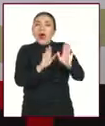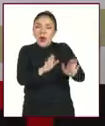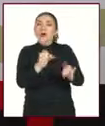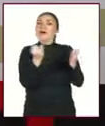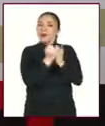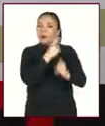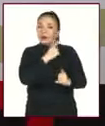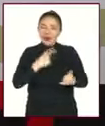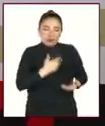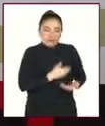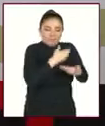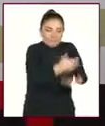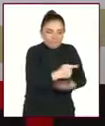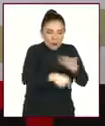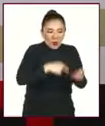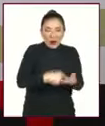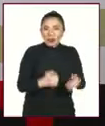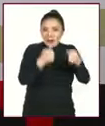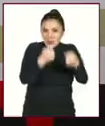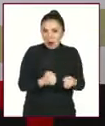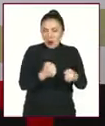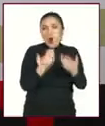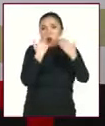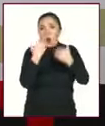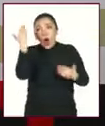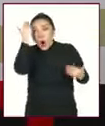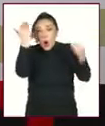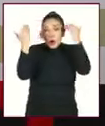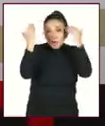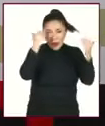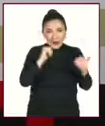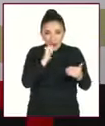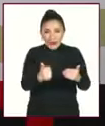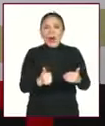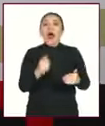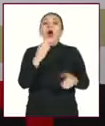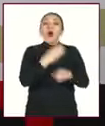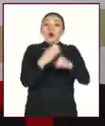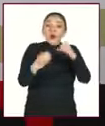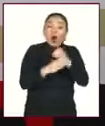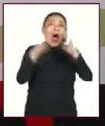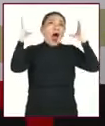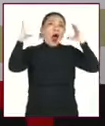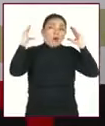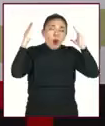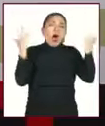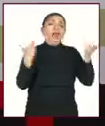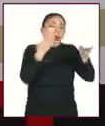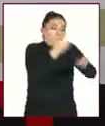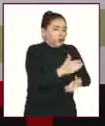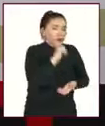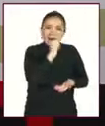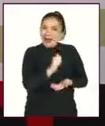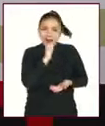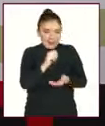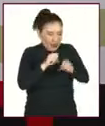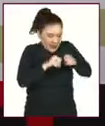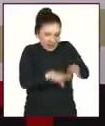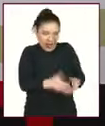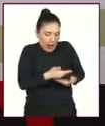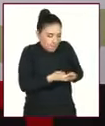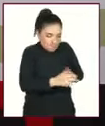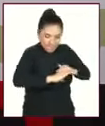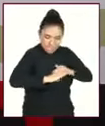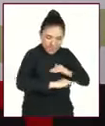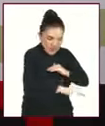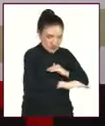una zona segura, que no se esté golpeando, no ponerles nada obviamente una almohada, una mochila, nada, que esté